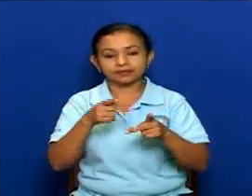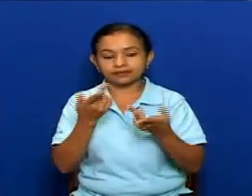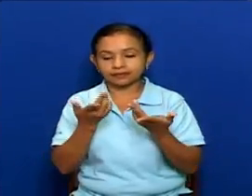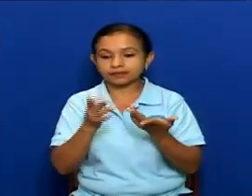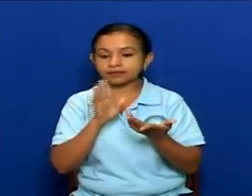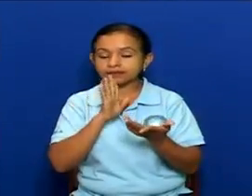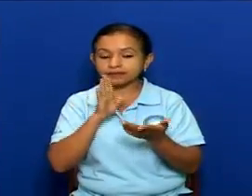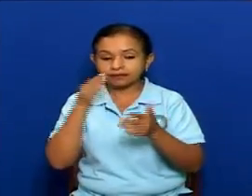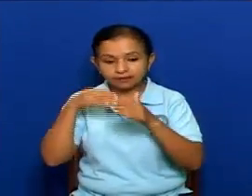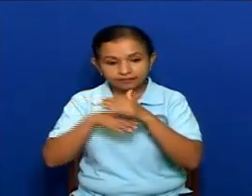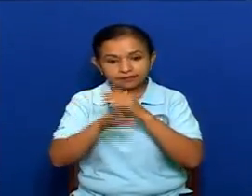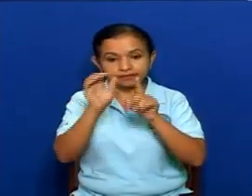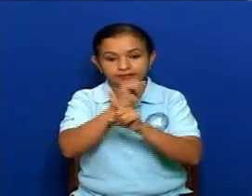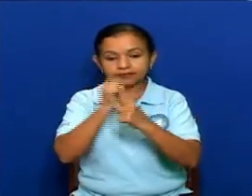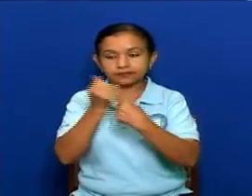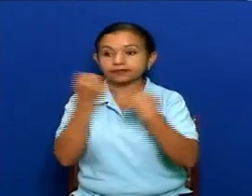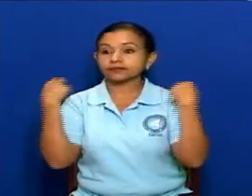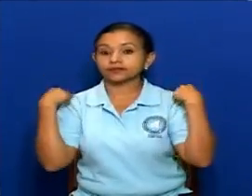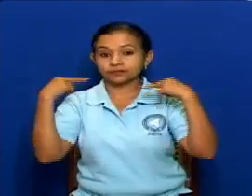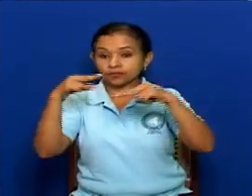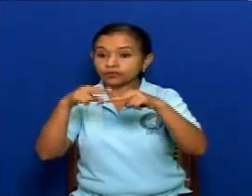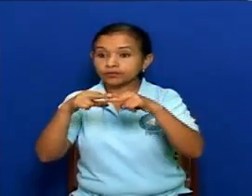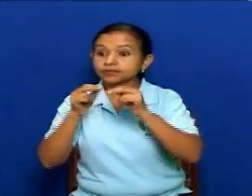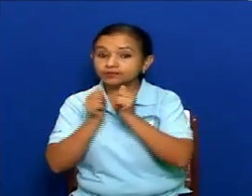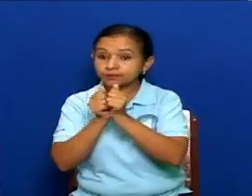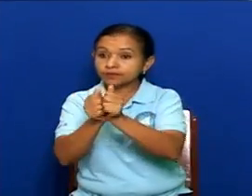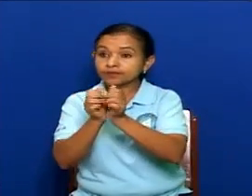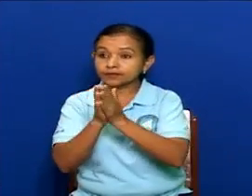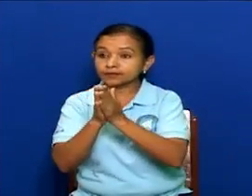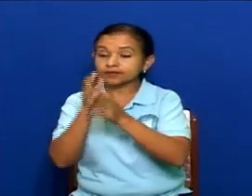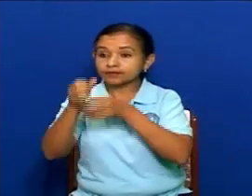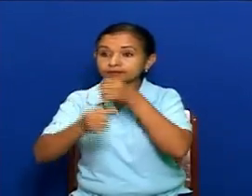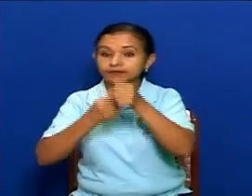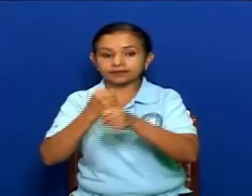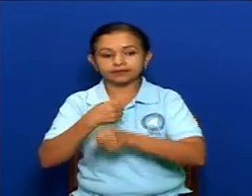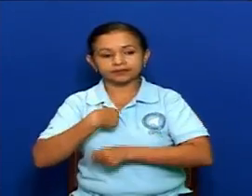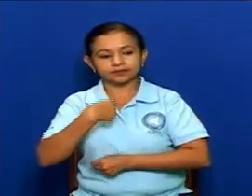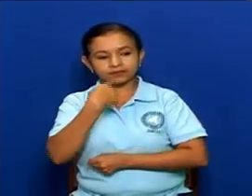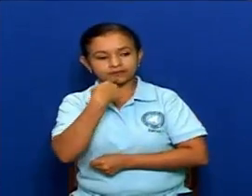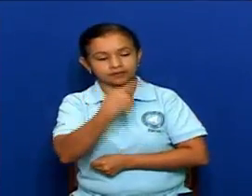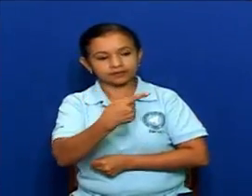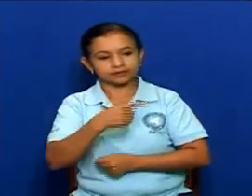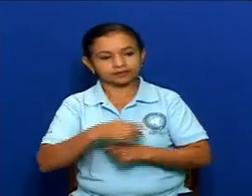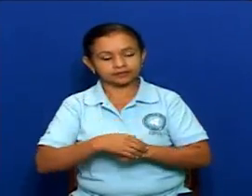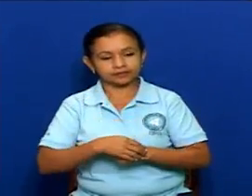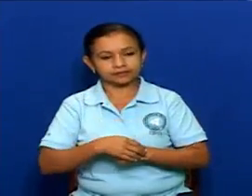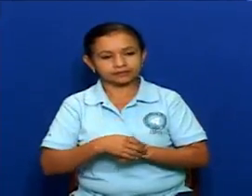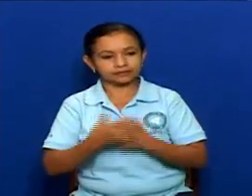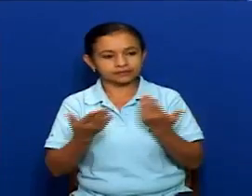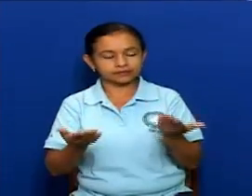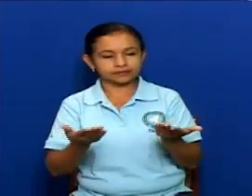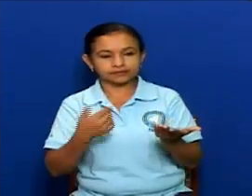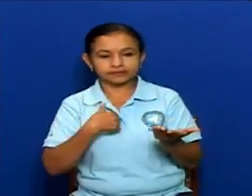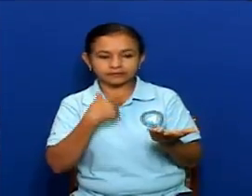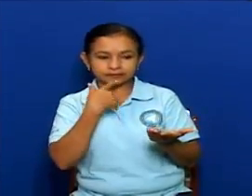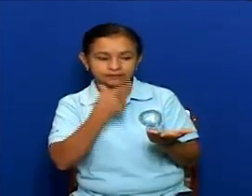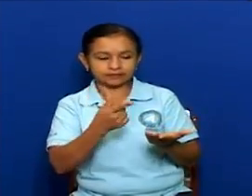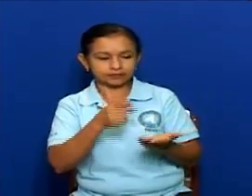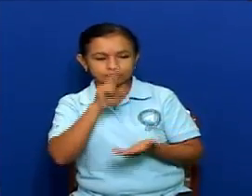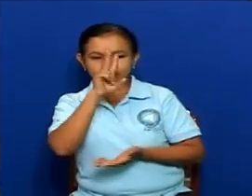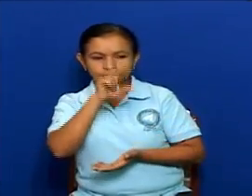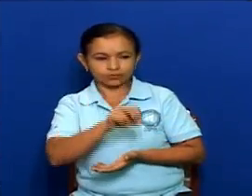a la asamblea me decían: profesor, vamos a continuar el año que viene. Y yo le decía: la peor palabra que te puedo decir es